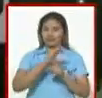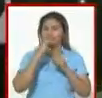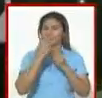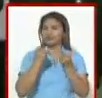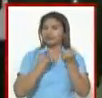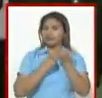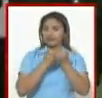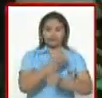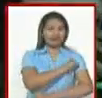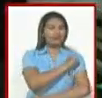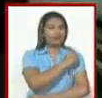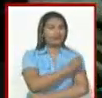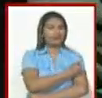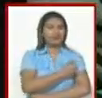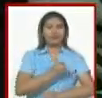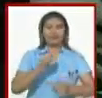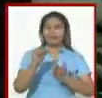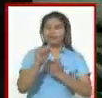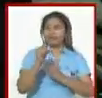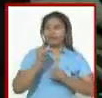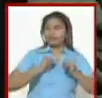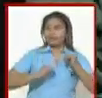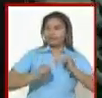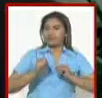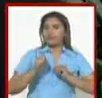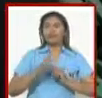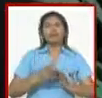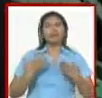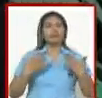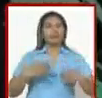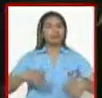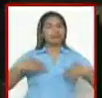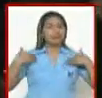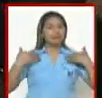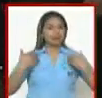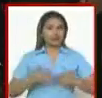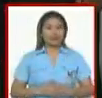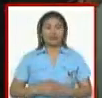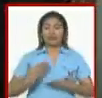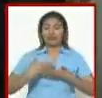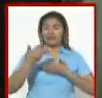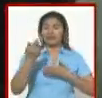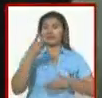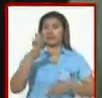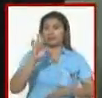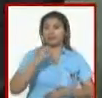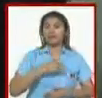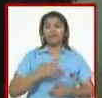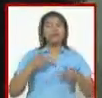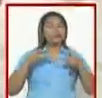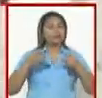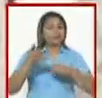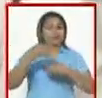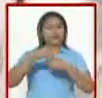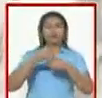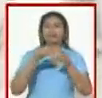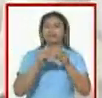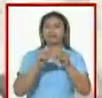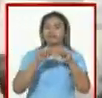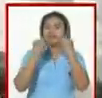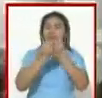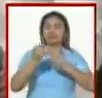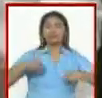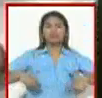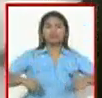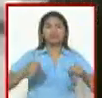mucho apoyo a nuestra autoridad en nuestros artistas entonces creo que estamos contentos para la gestión 2019 pretende criticar aún más a las